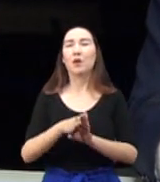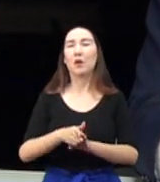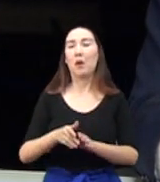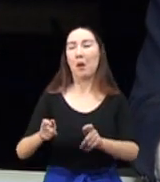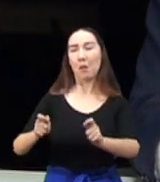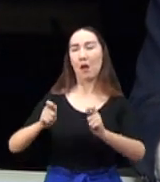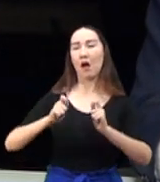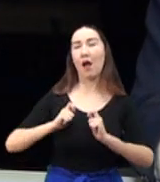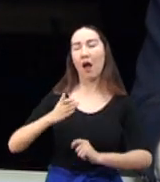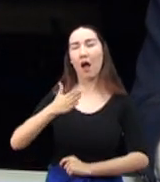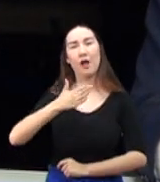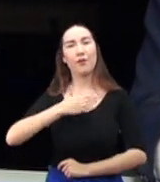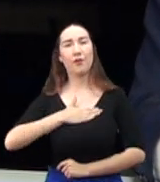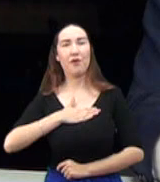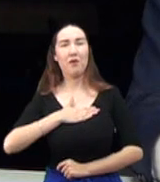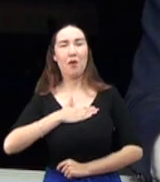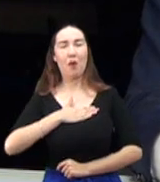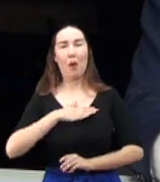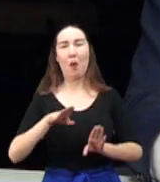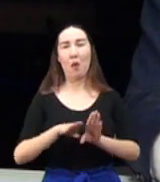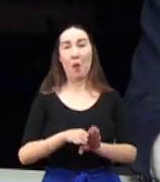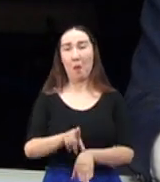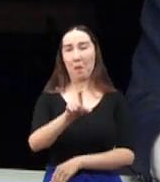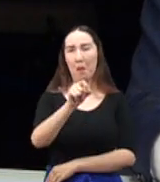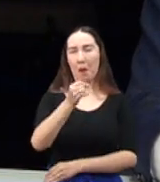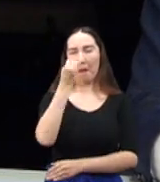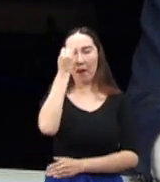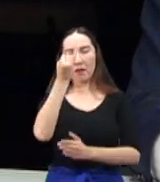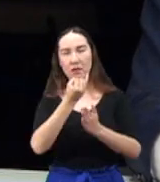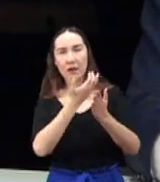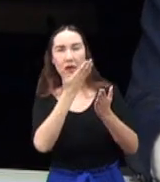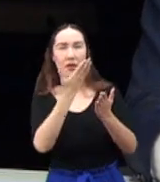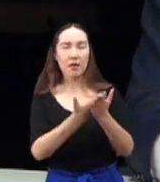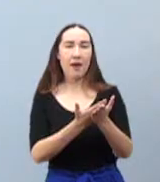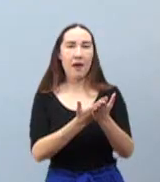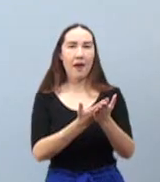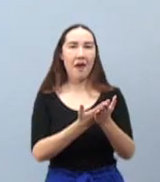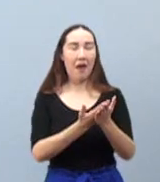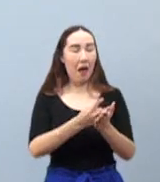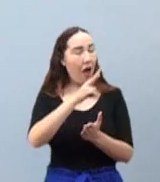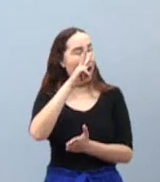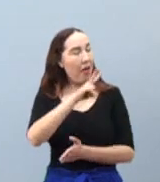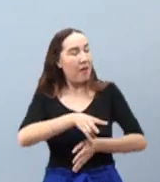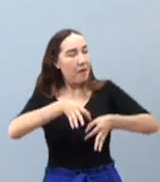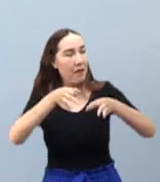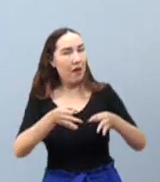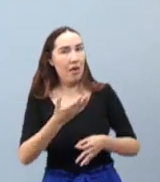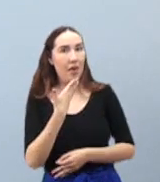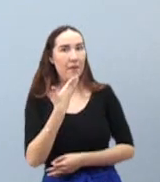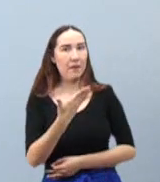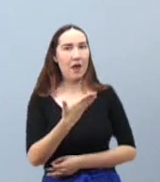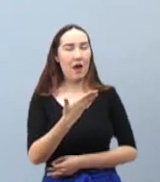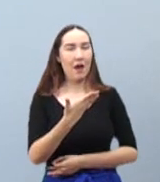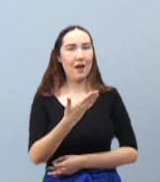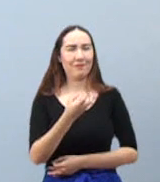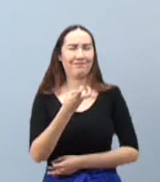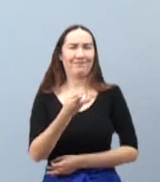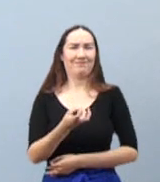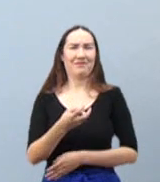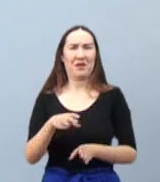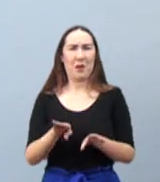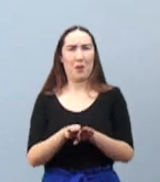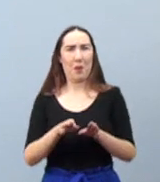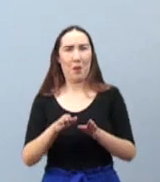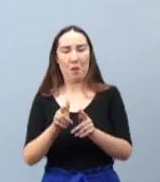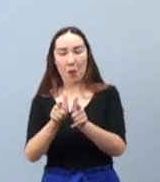ya, tenemos más de 20 iniciativas que va a impactar en este sector de la sociedad, y dicen desde el